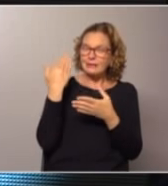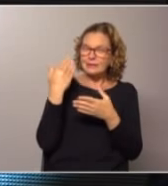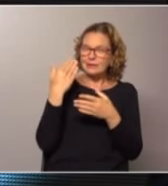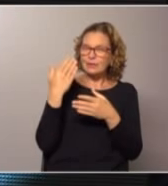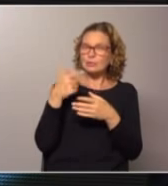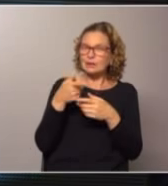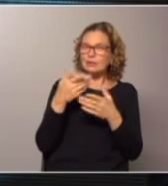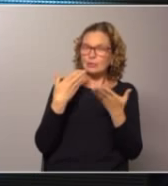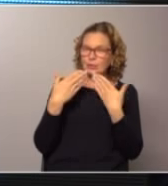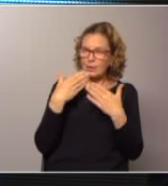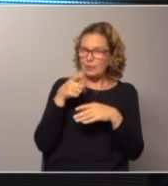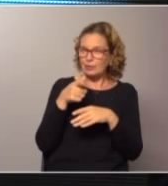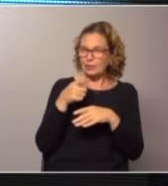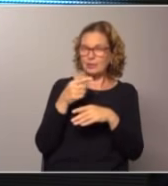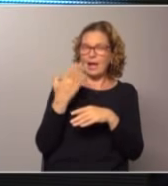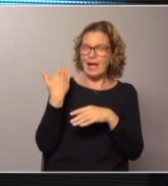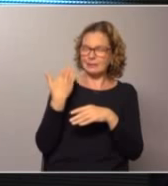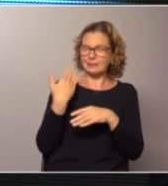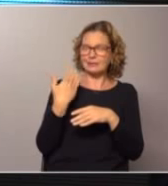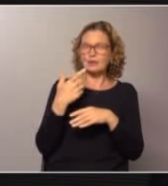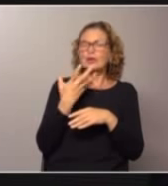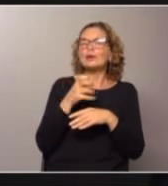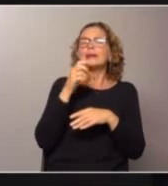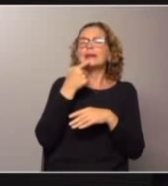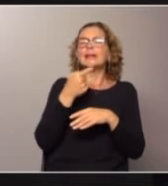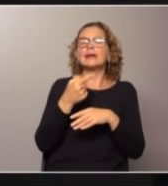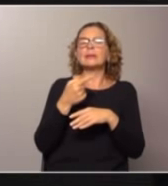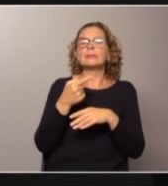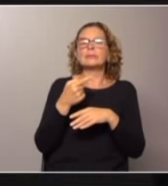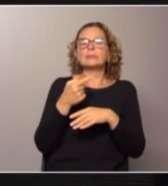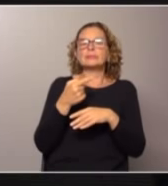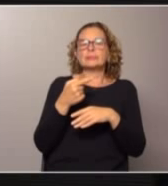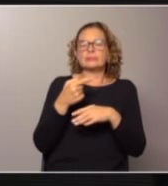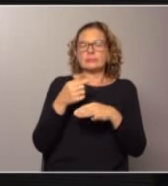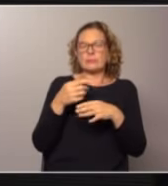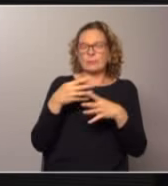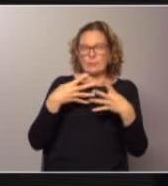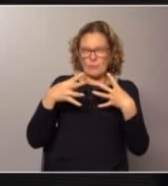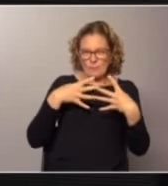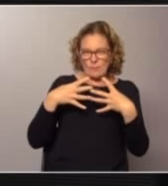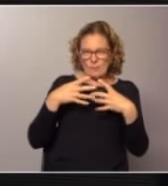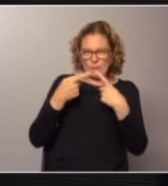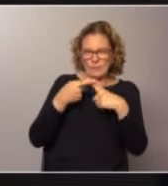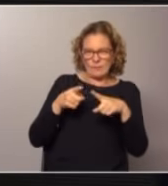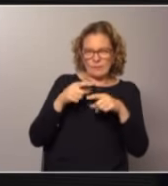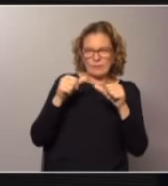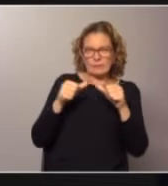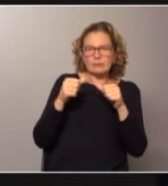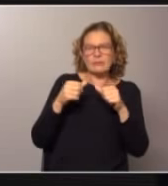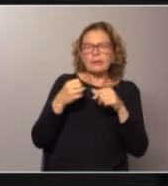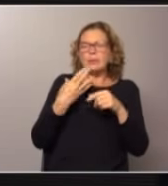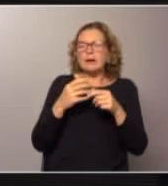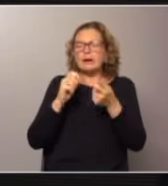programas hablando de eso que no quiere decir que sean funciones exactamente diferentes y sepamos cómo hacer para